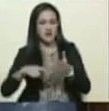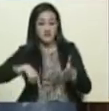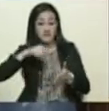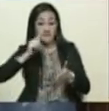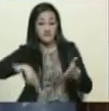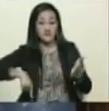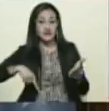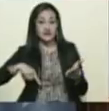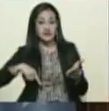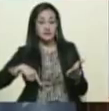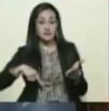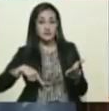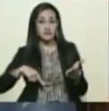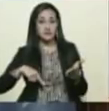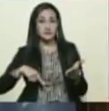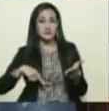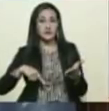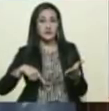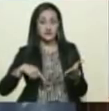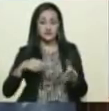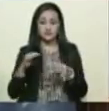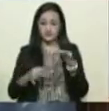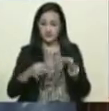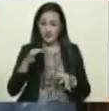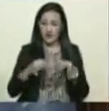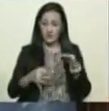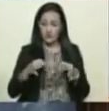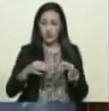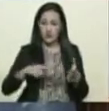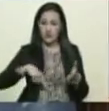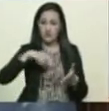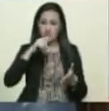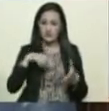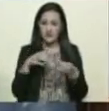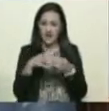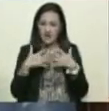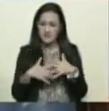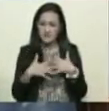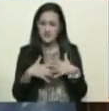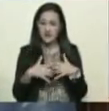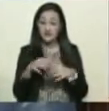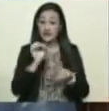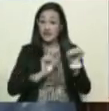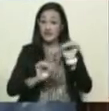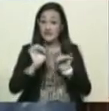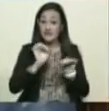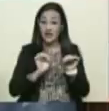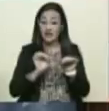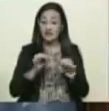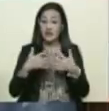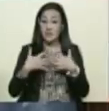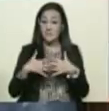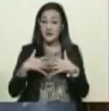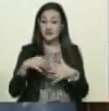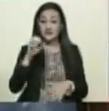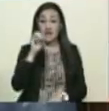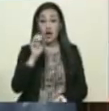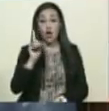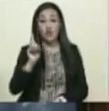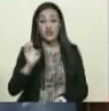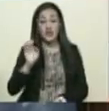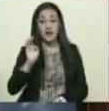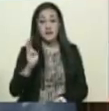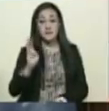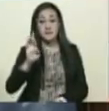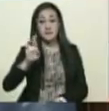contrato de buffet te paras al uso que defendía algo de brecha donde